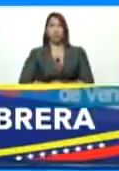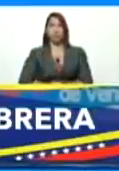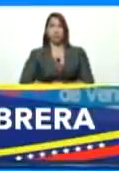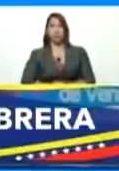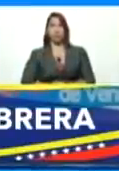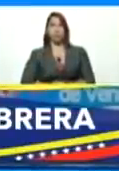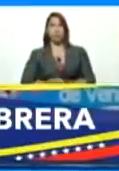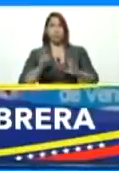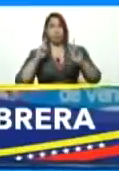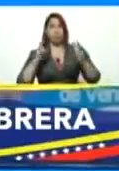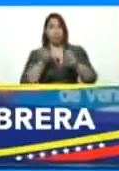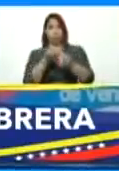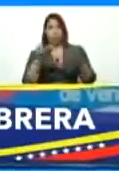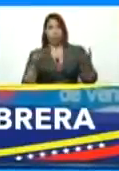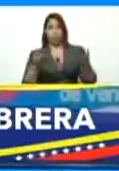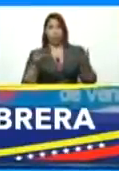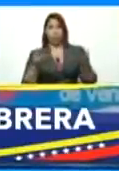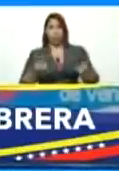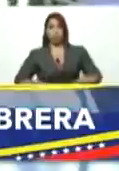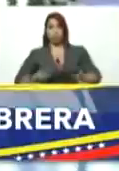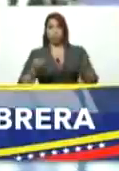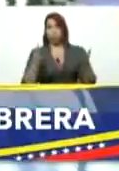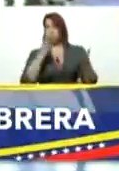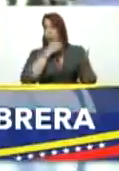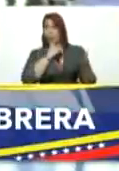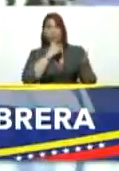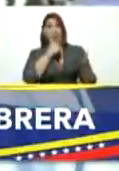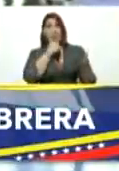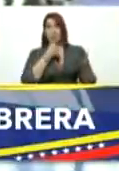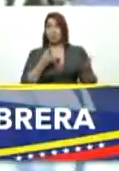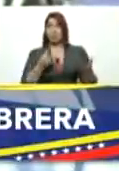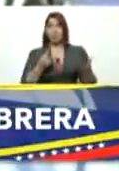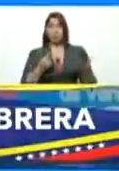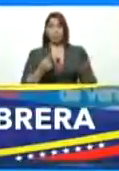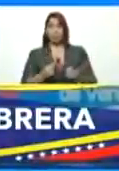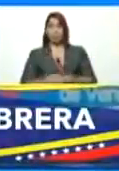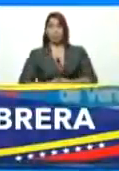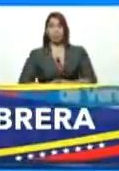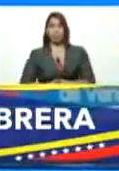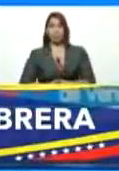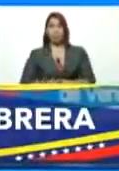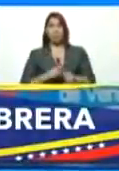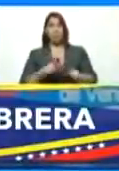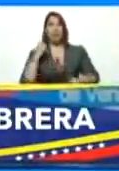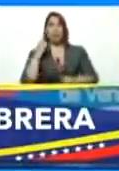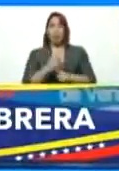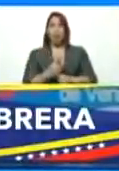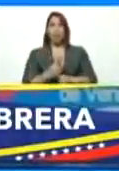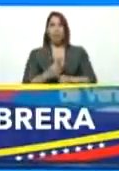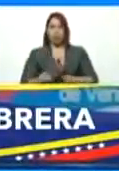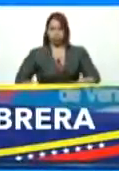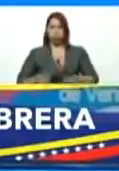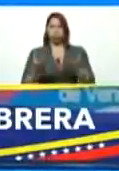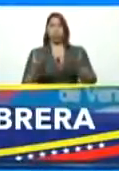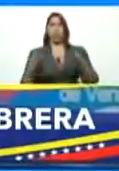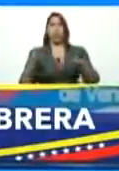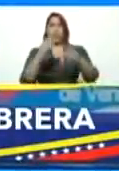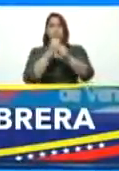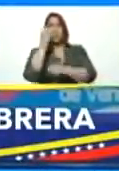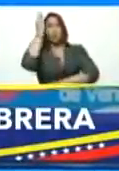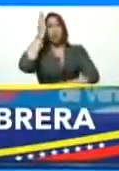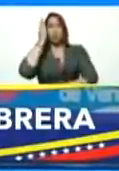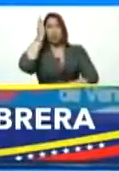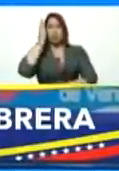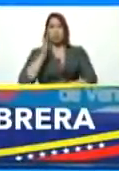los temas que ustedes van a llevar no son fáciles pero hay que llevarlo y confiar en la conciencia